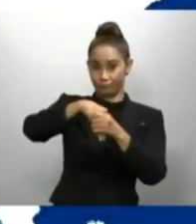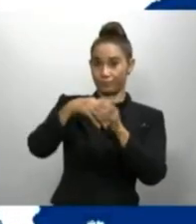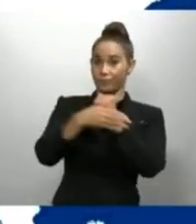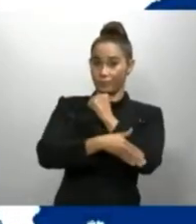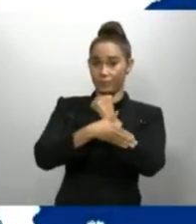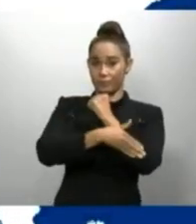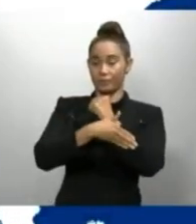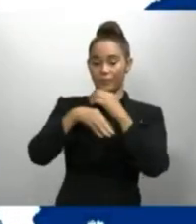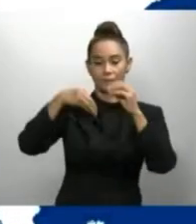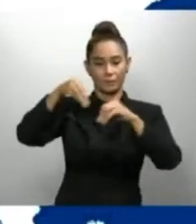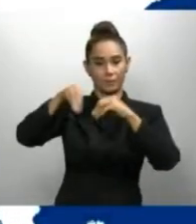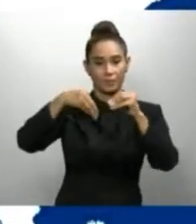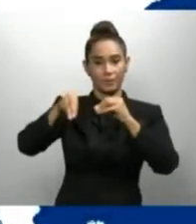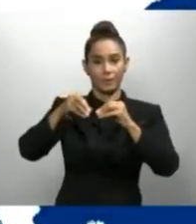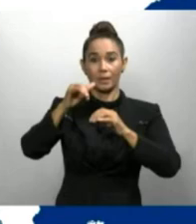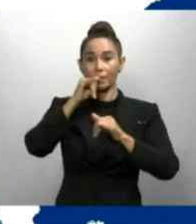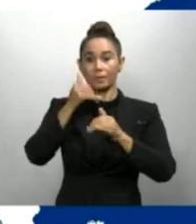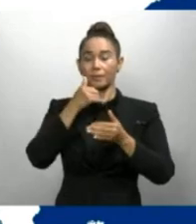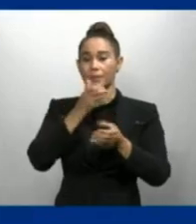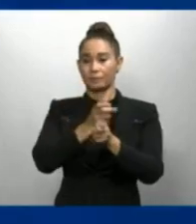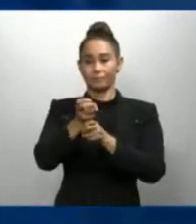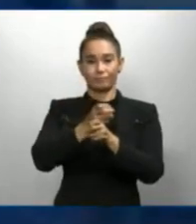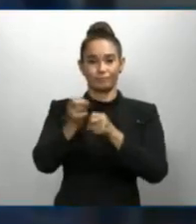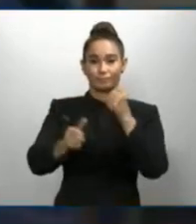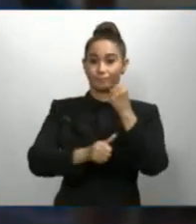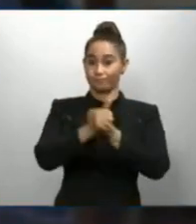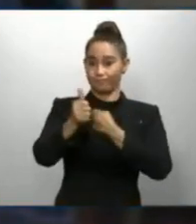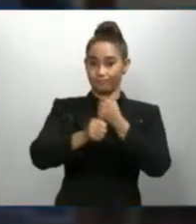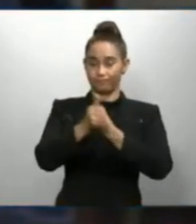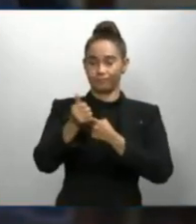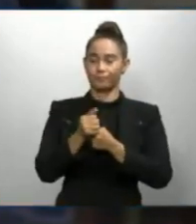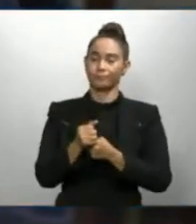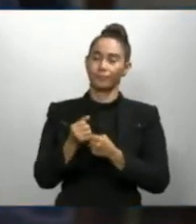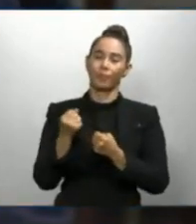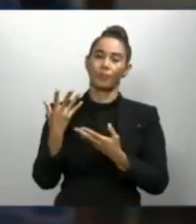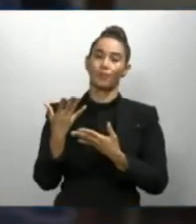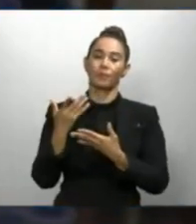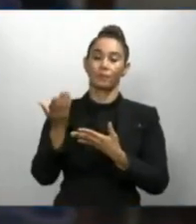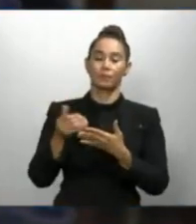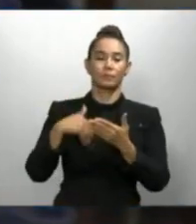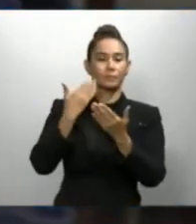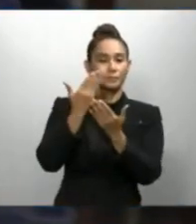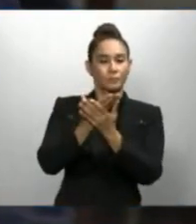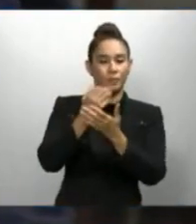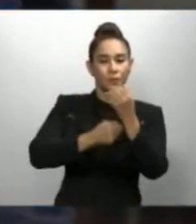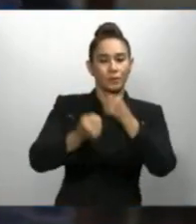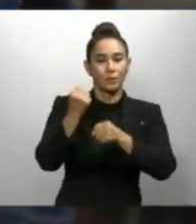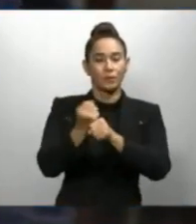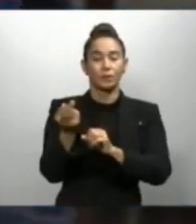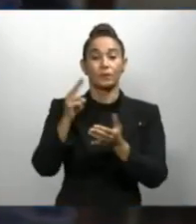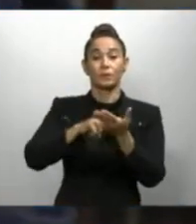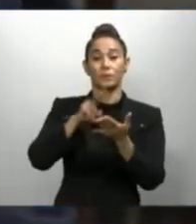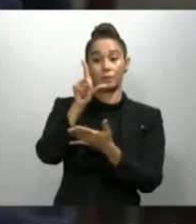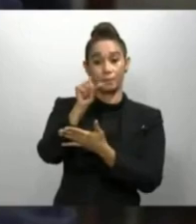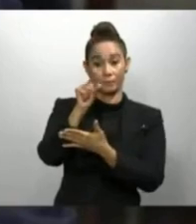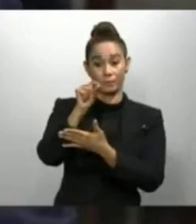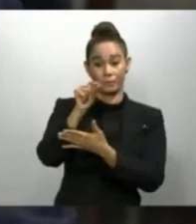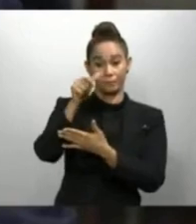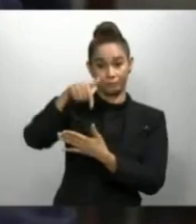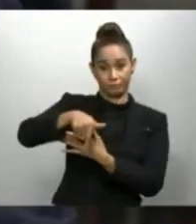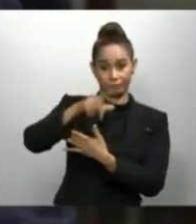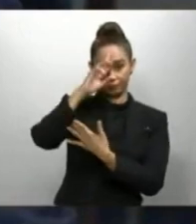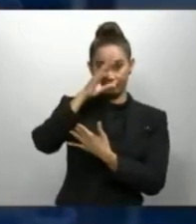ranking. Para el año 2020, solo en República Dominicana y en el primer